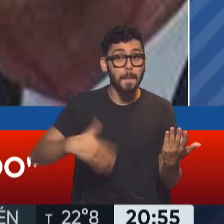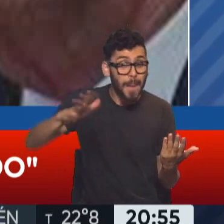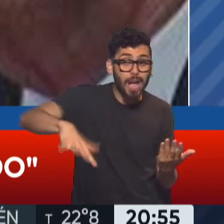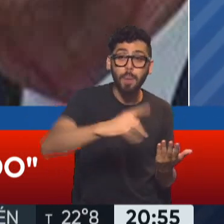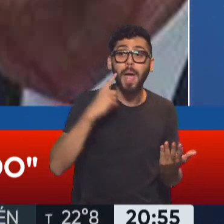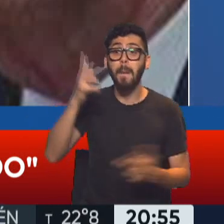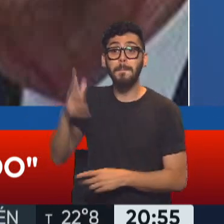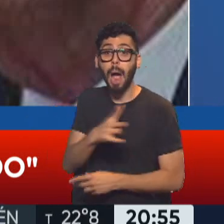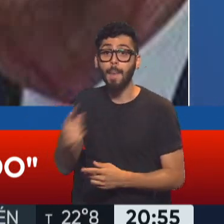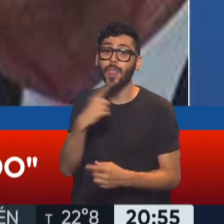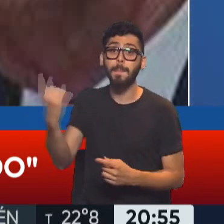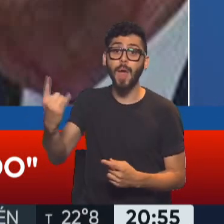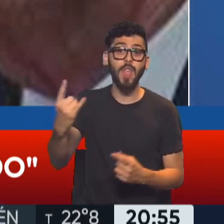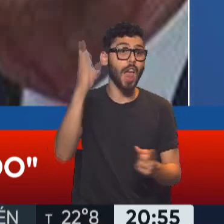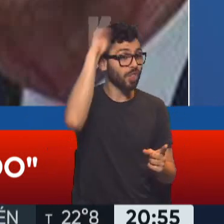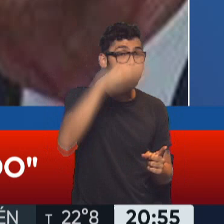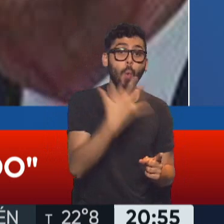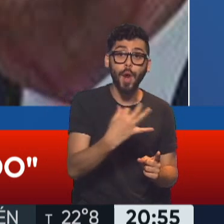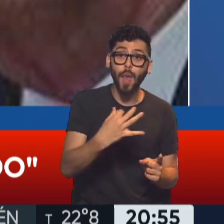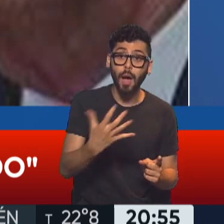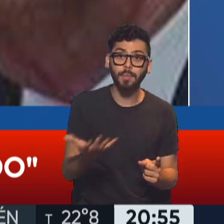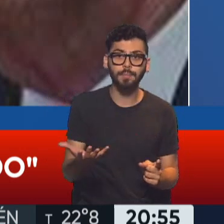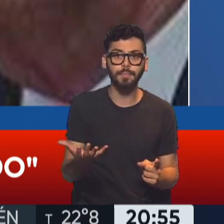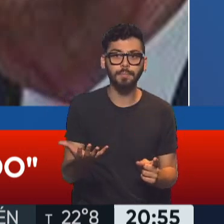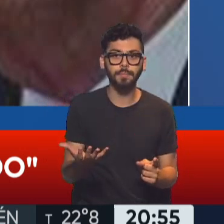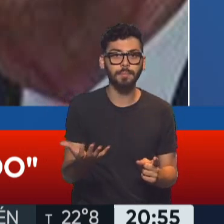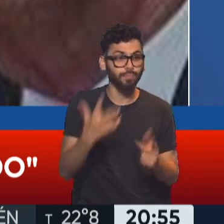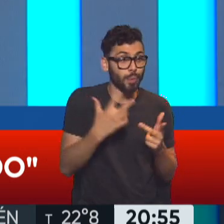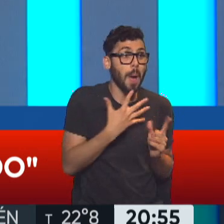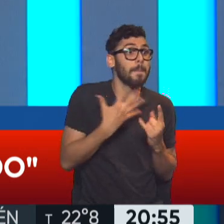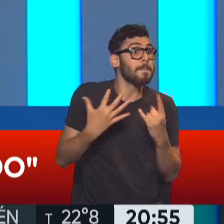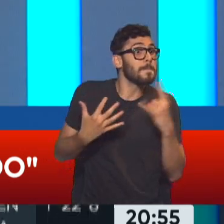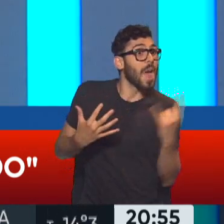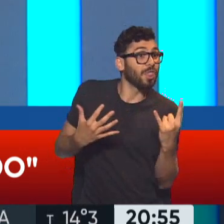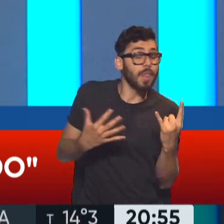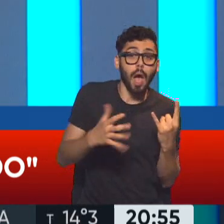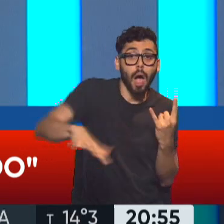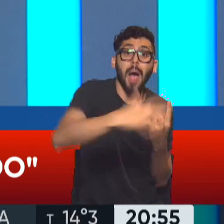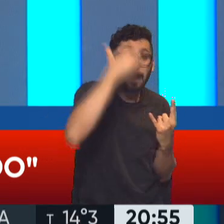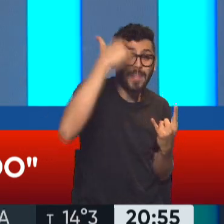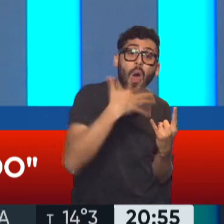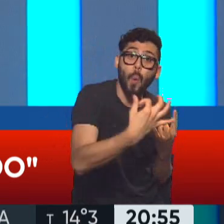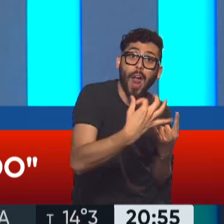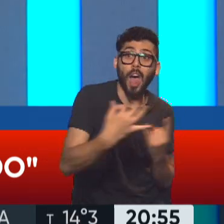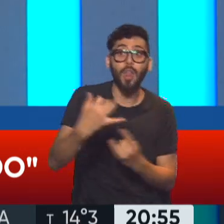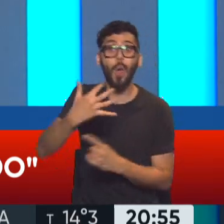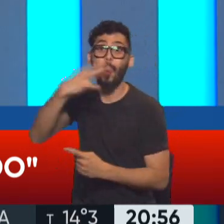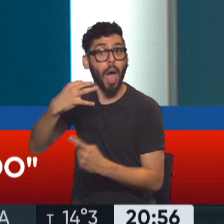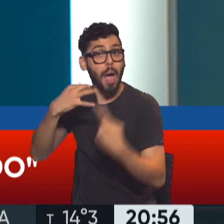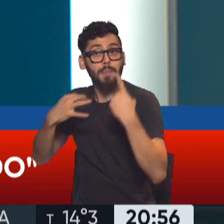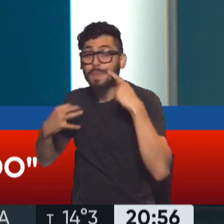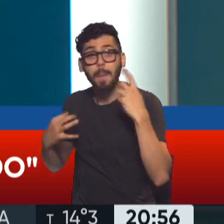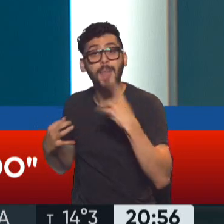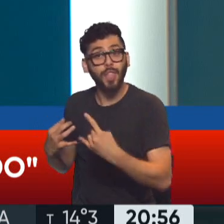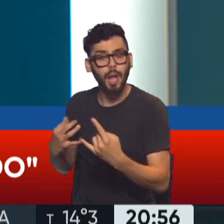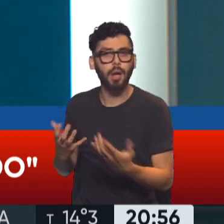que dijo Trump era verdad. O sea, que la mentira era lo verdadero. Claro, qué necesidad de creer en lo que no es verdad, ¿no? Así es. Qué